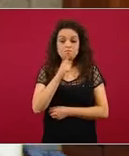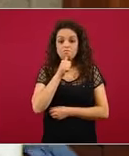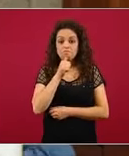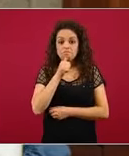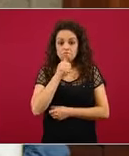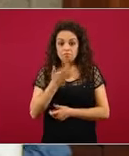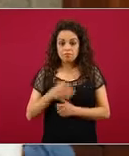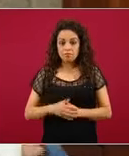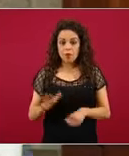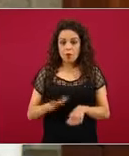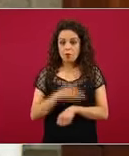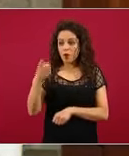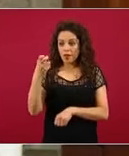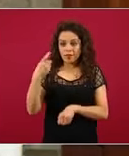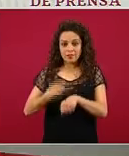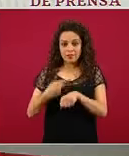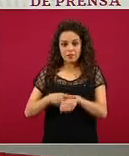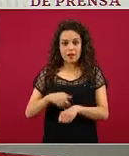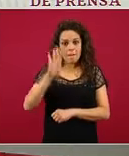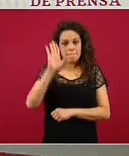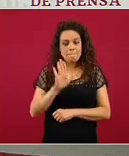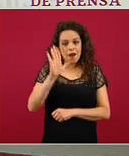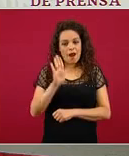que los aniquila, ¿no? Entonces,